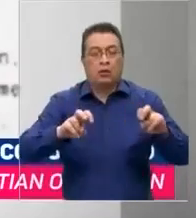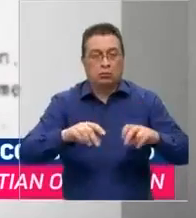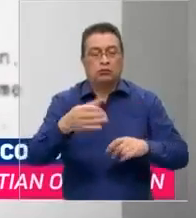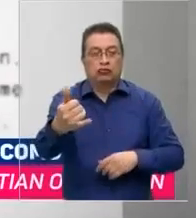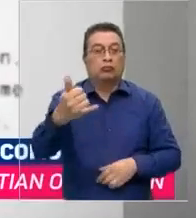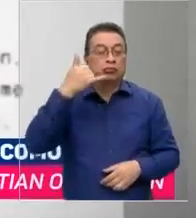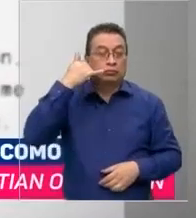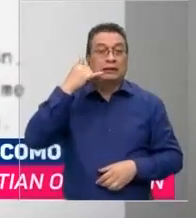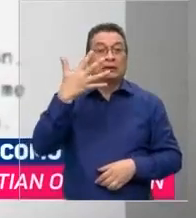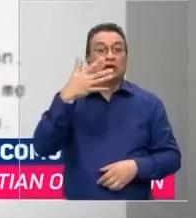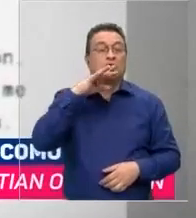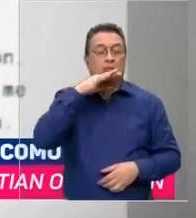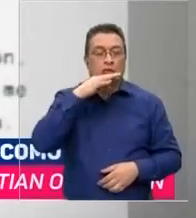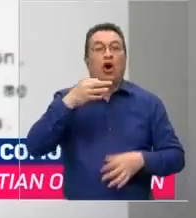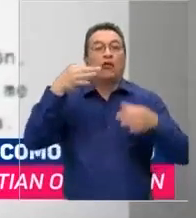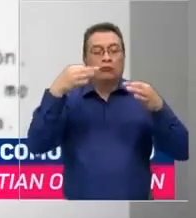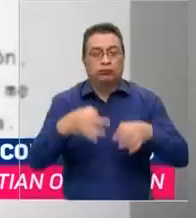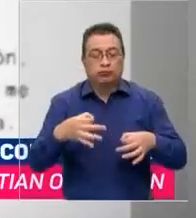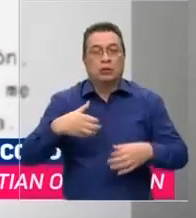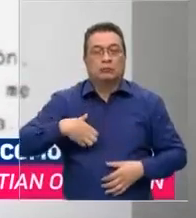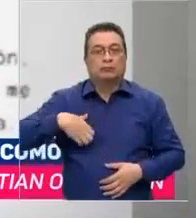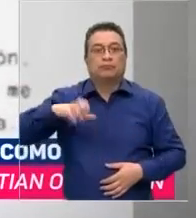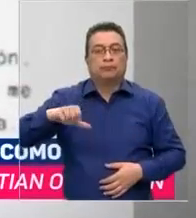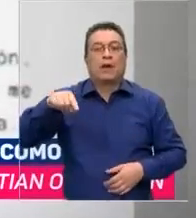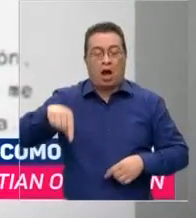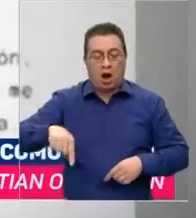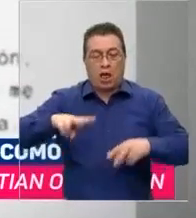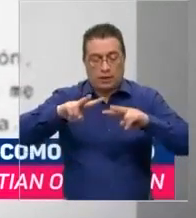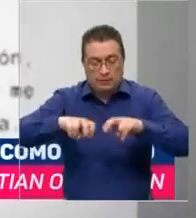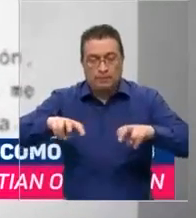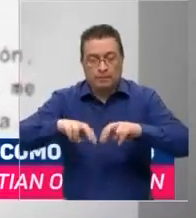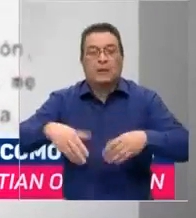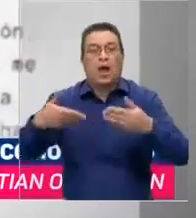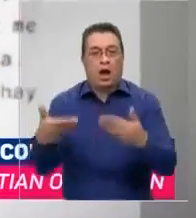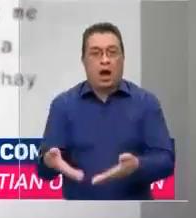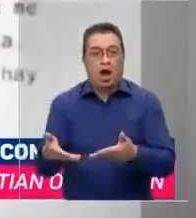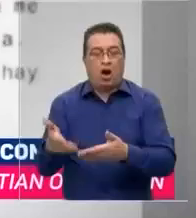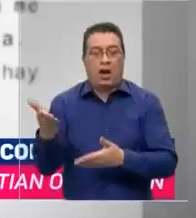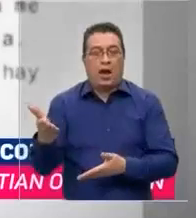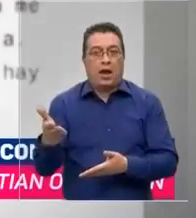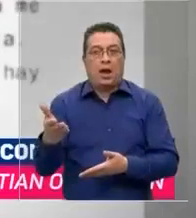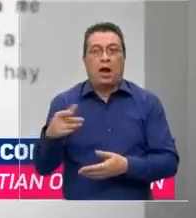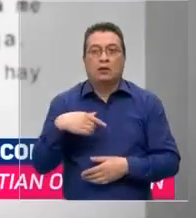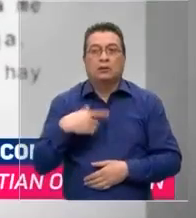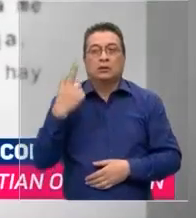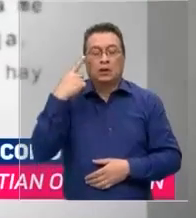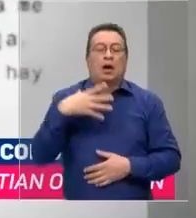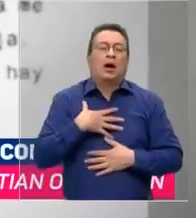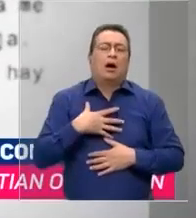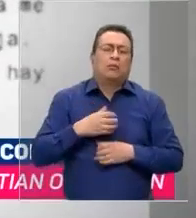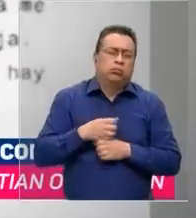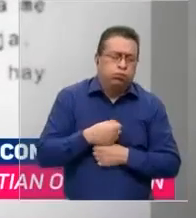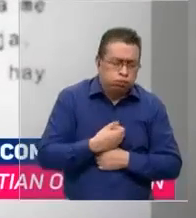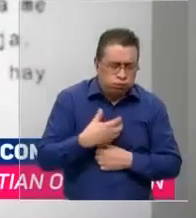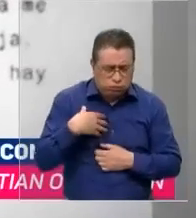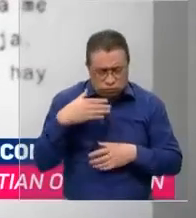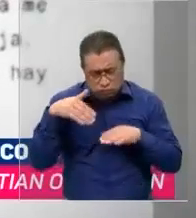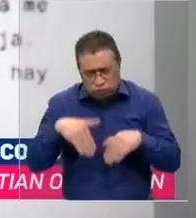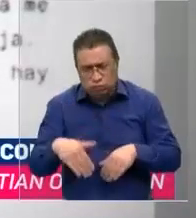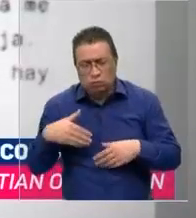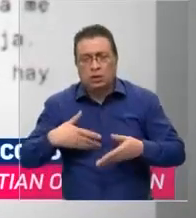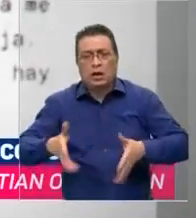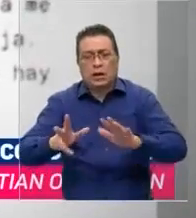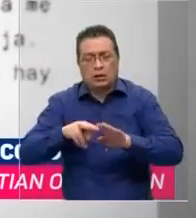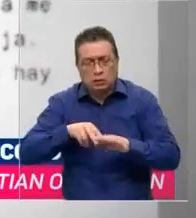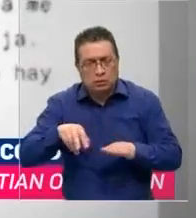llamó en 5 minutos, confirmándome que la PDI estaba en pleno proceso de investigación. Se me empezó a acabar el mundo y entré en shock. Salí hacia el